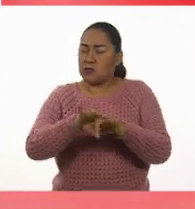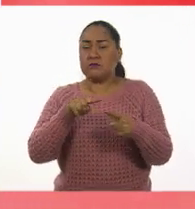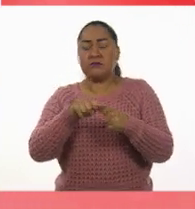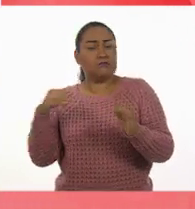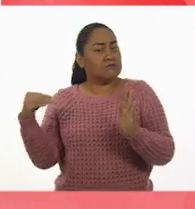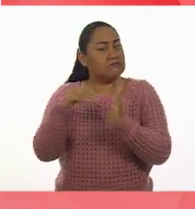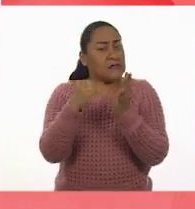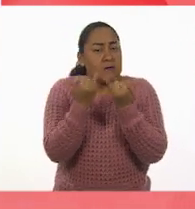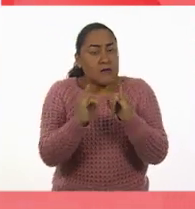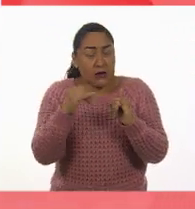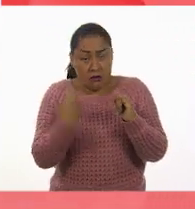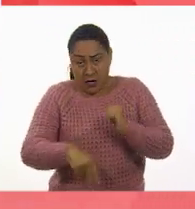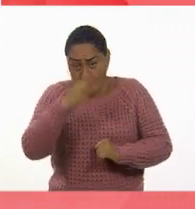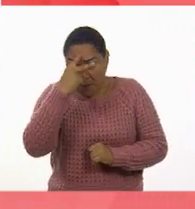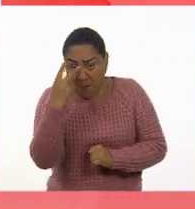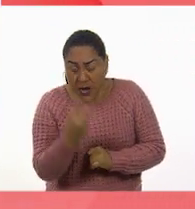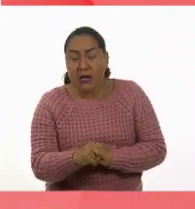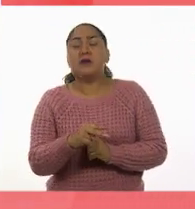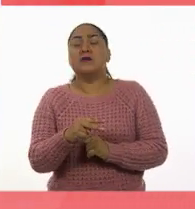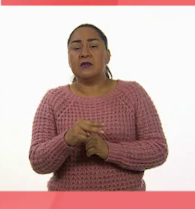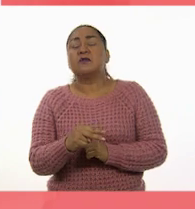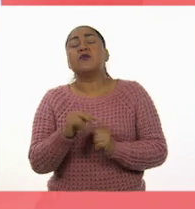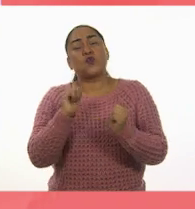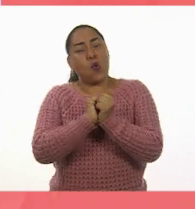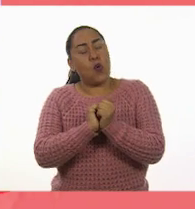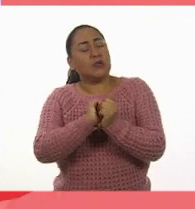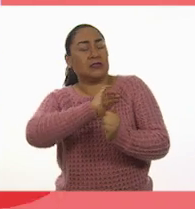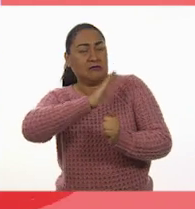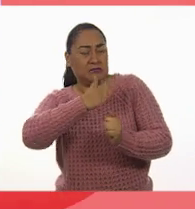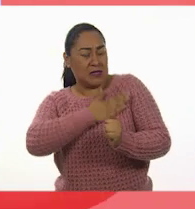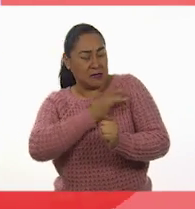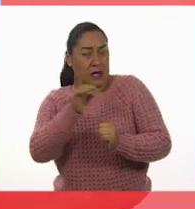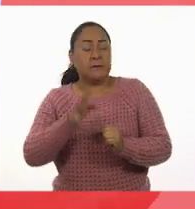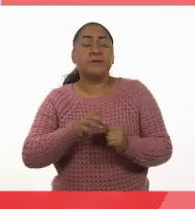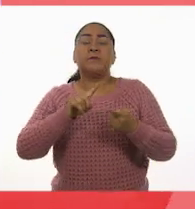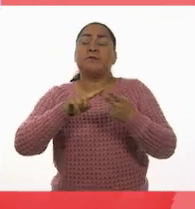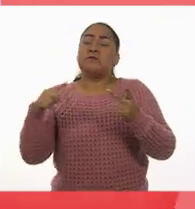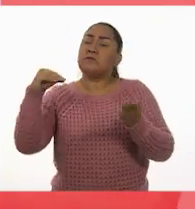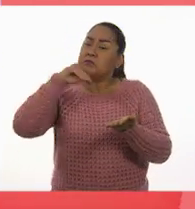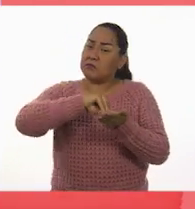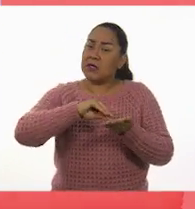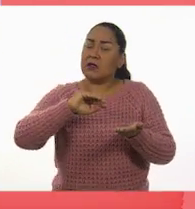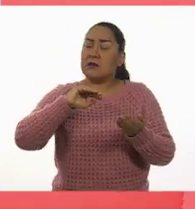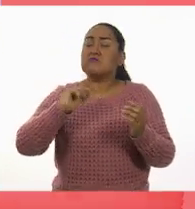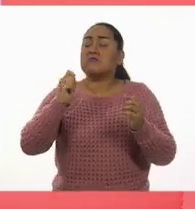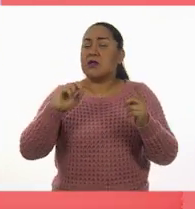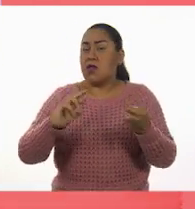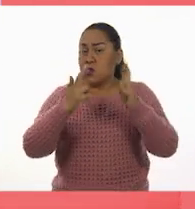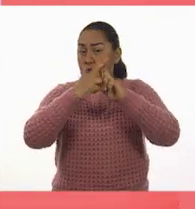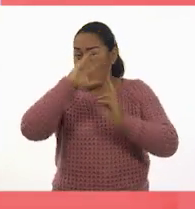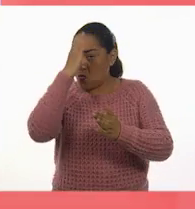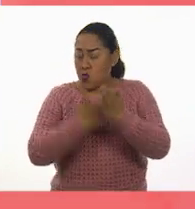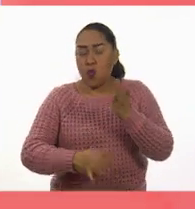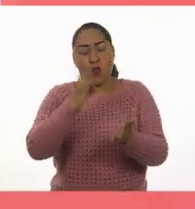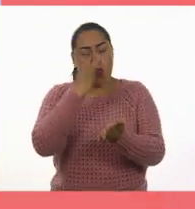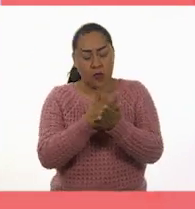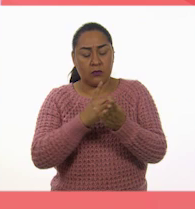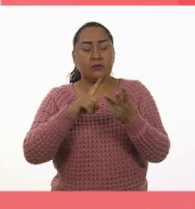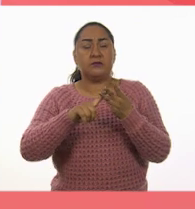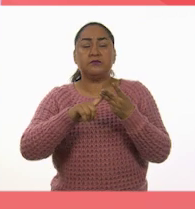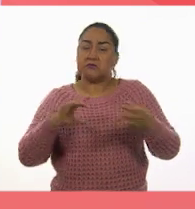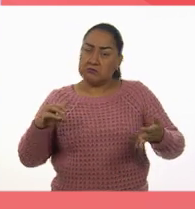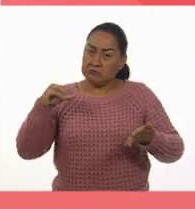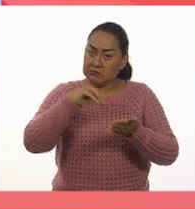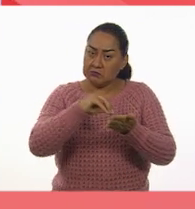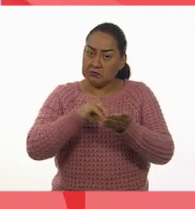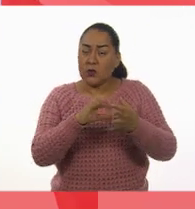establecer la independencia de México en relación con España, establecer la religión católica como única, establecer la unión social